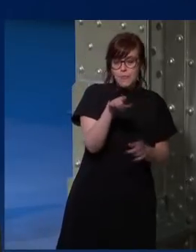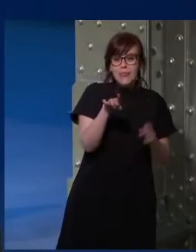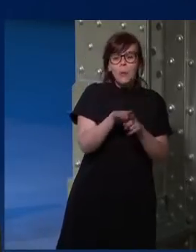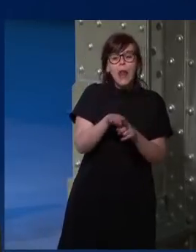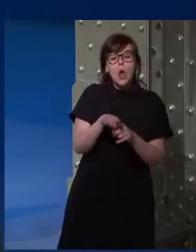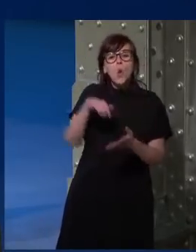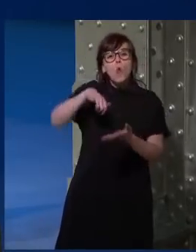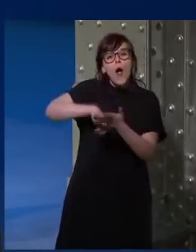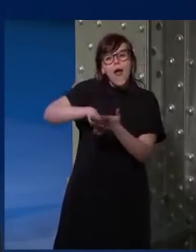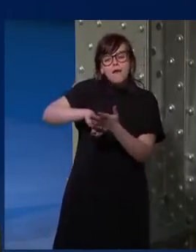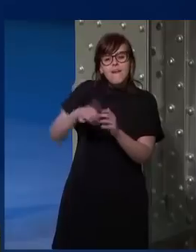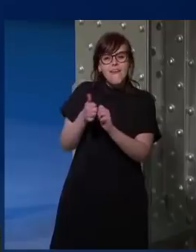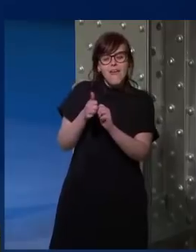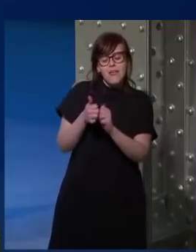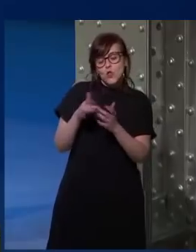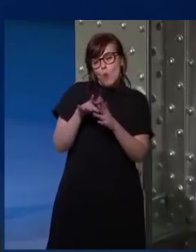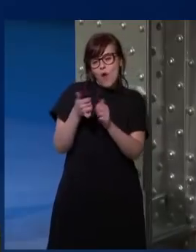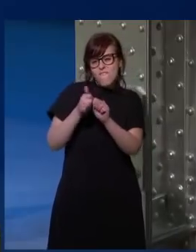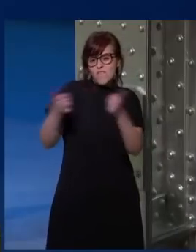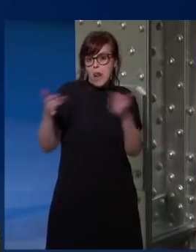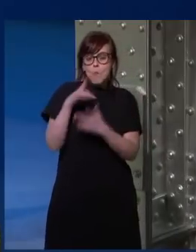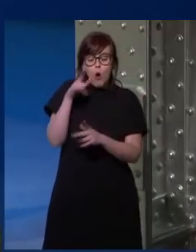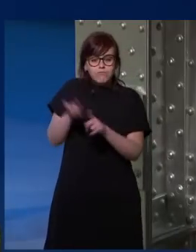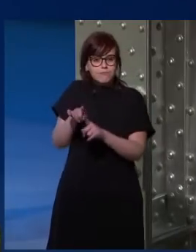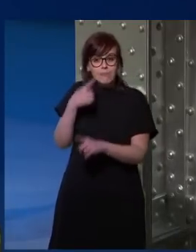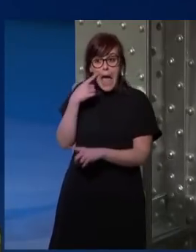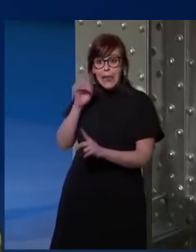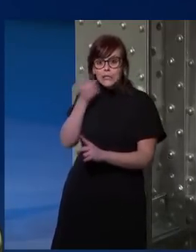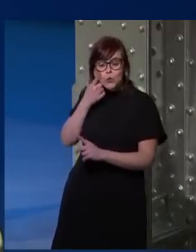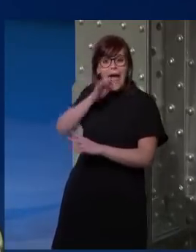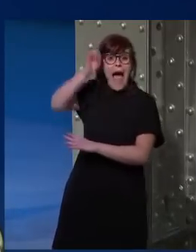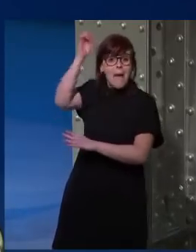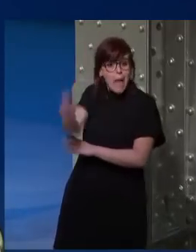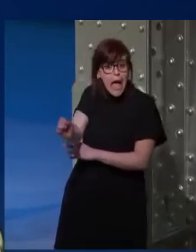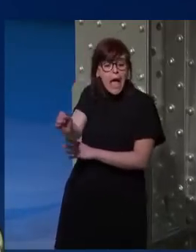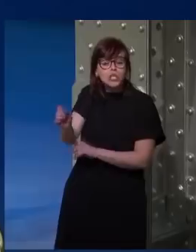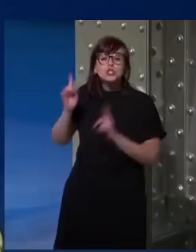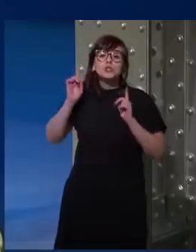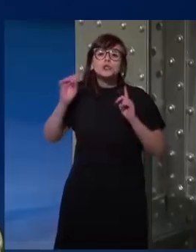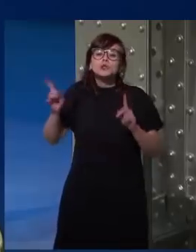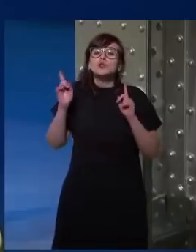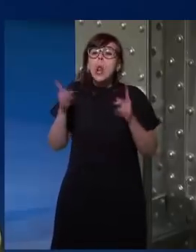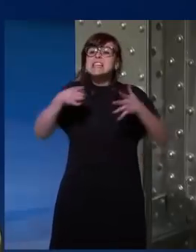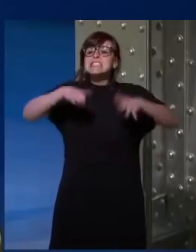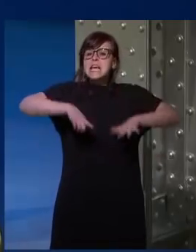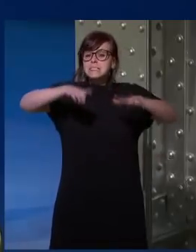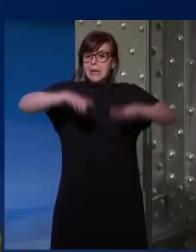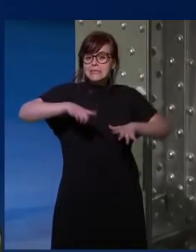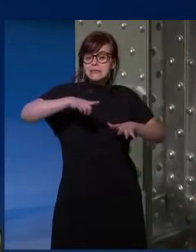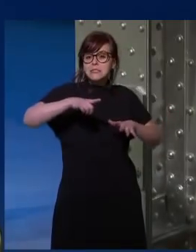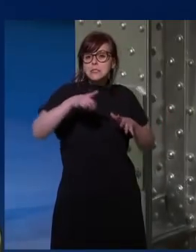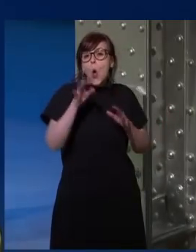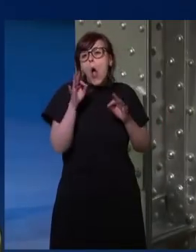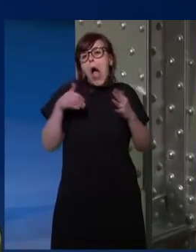es infiel y la mata, la asesina, como mucho le podía caer un destierro de 6 meses a